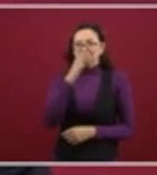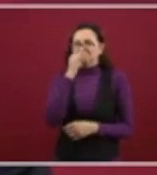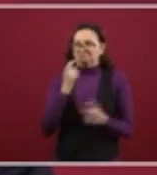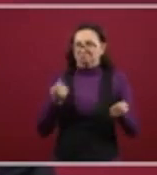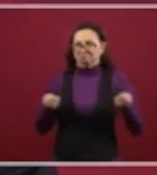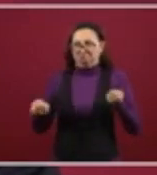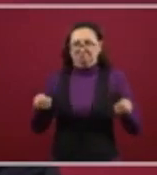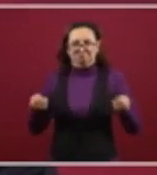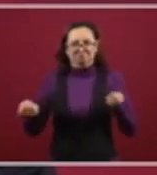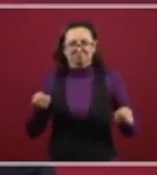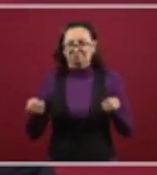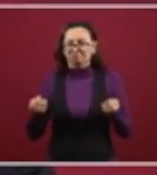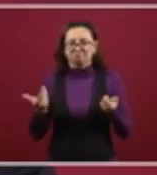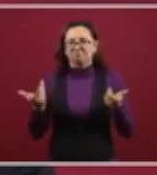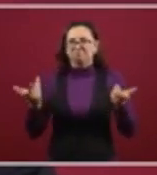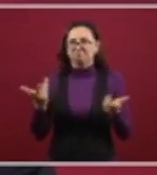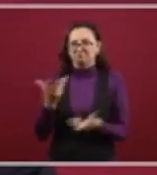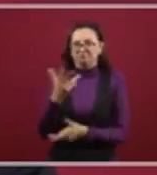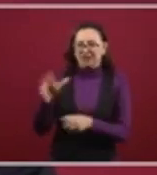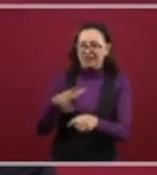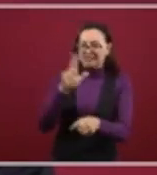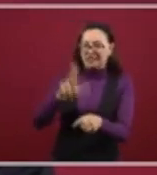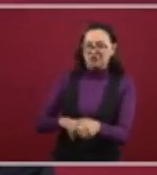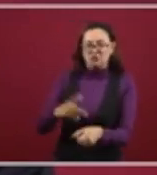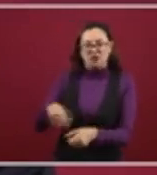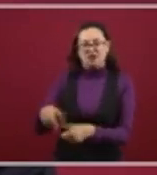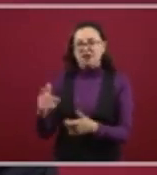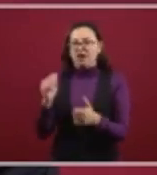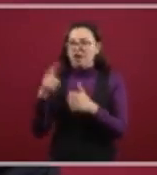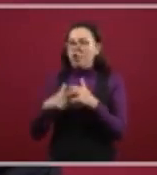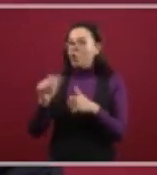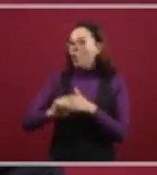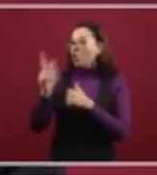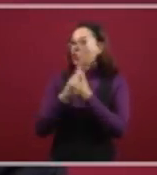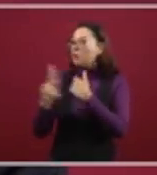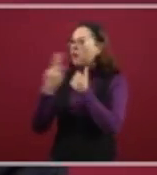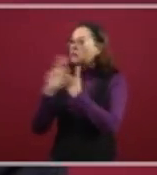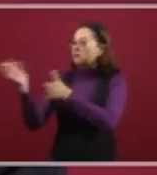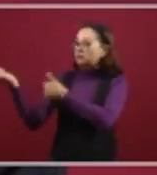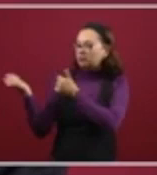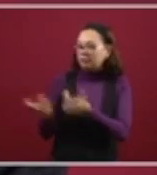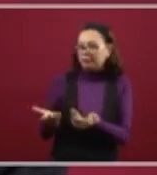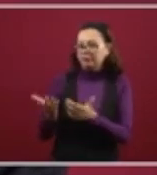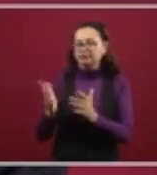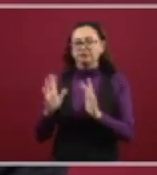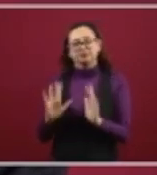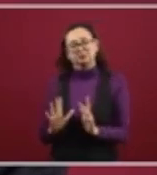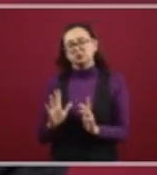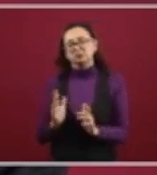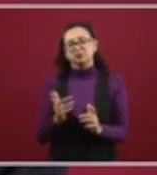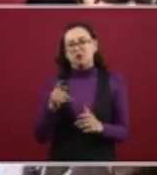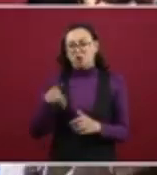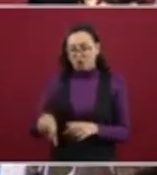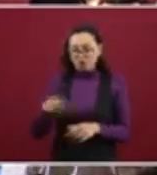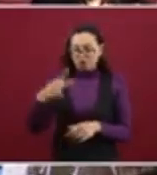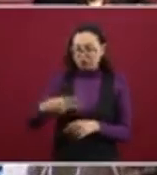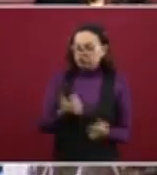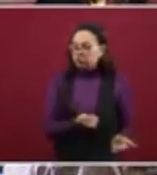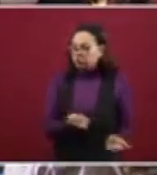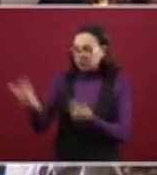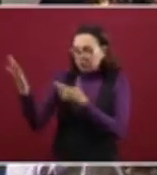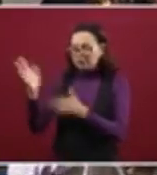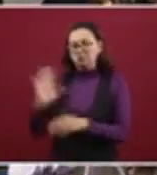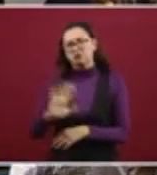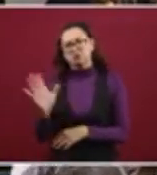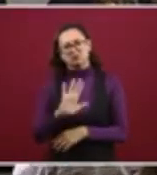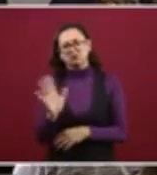no tenemos un incremento en la exportación que pudiera desviar parte del consumo nacional hacia la exportación, de modo